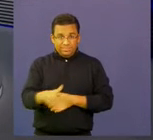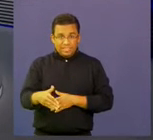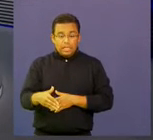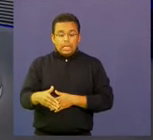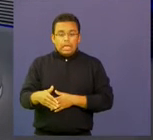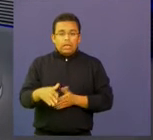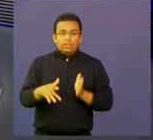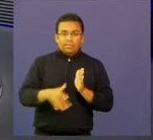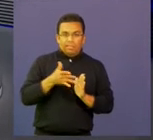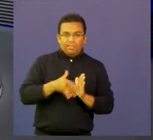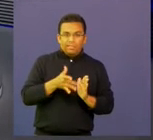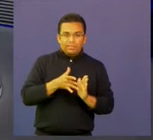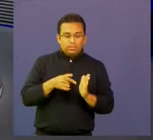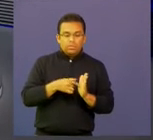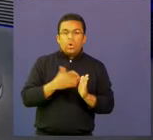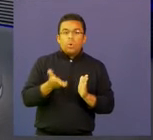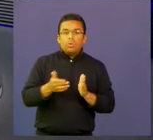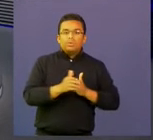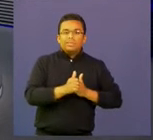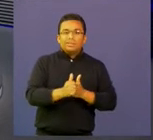haciendo seguimiento a los estudiantes.